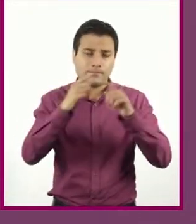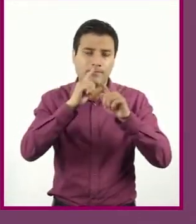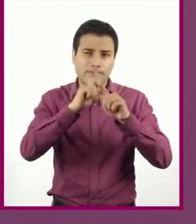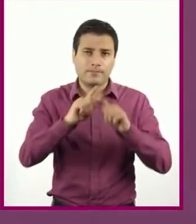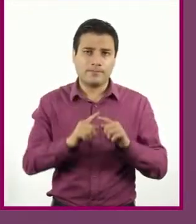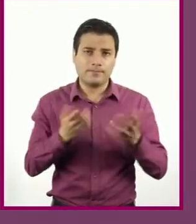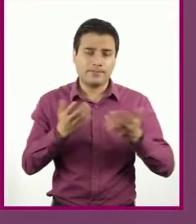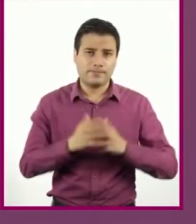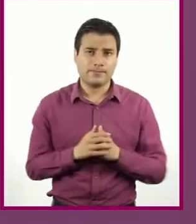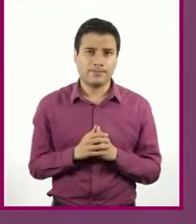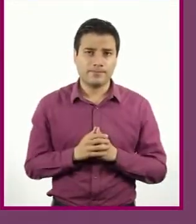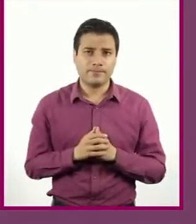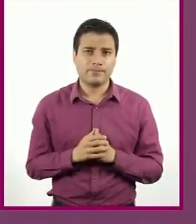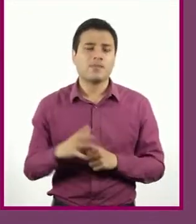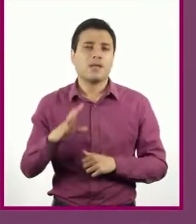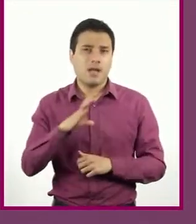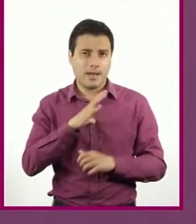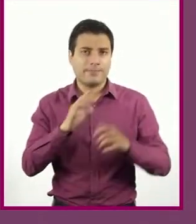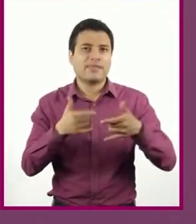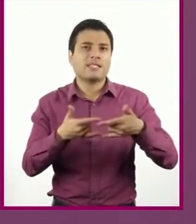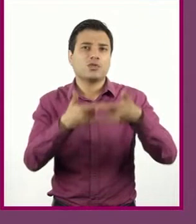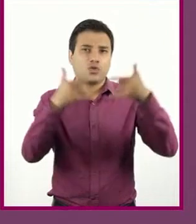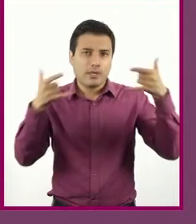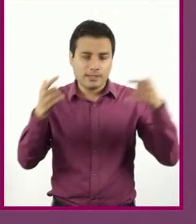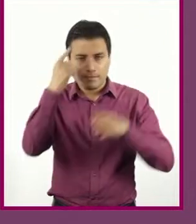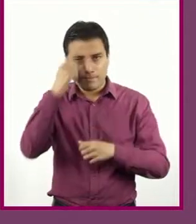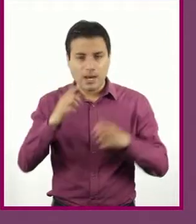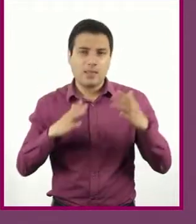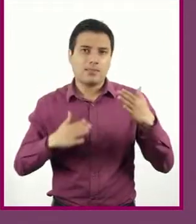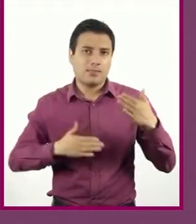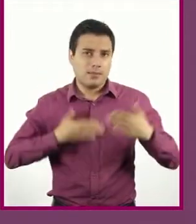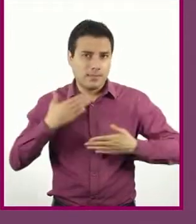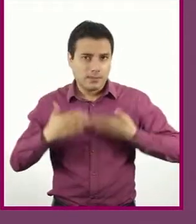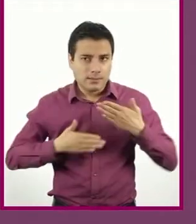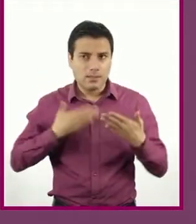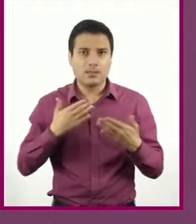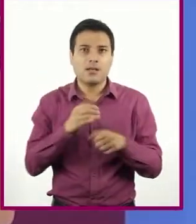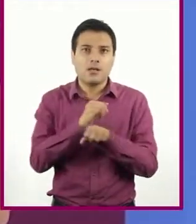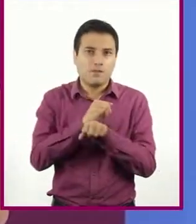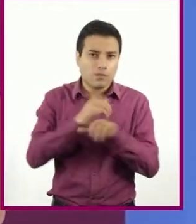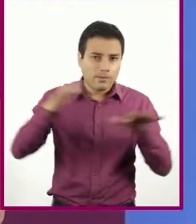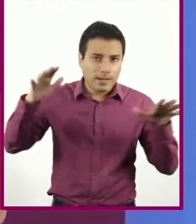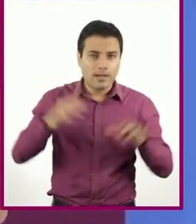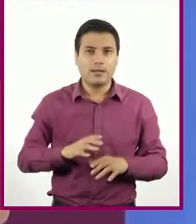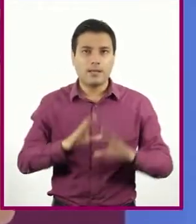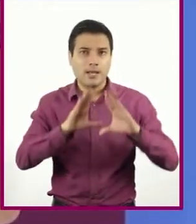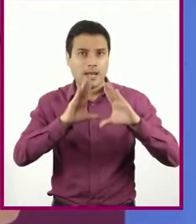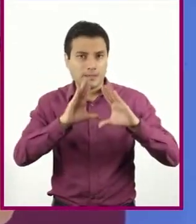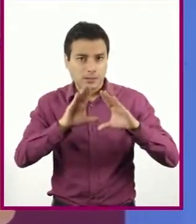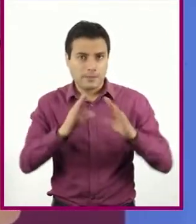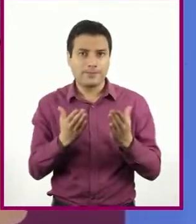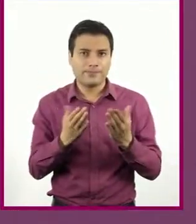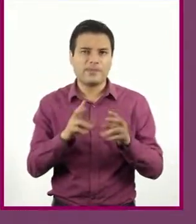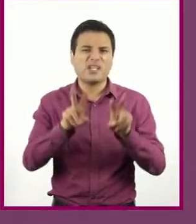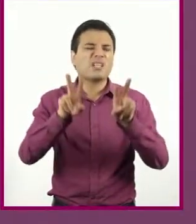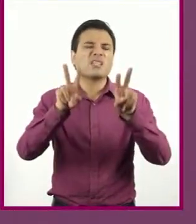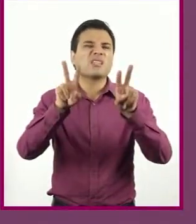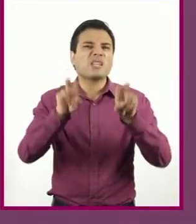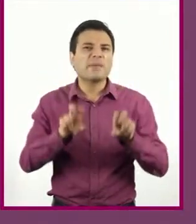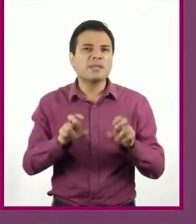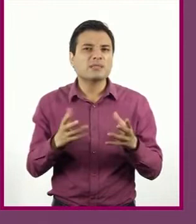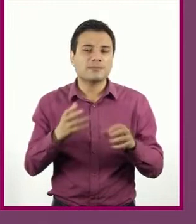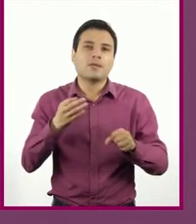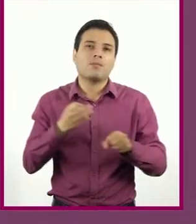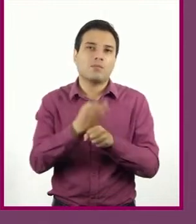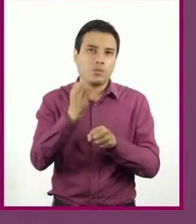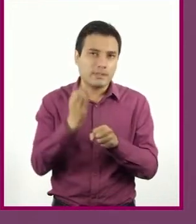finalidades. Hay historietas para divertir, para informar, para educar. Sus temas pueden ser